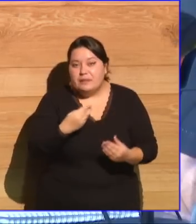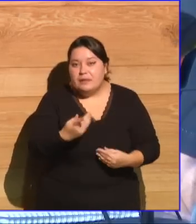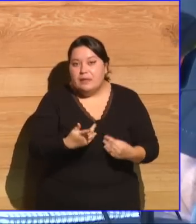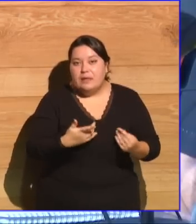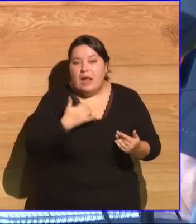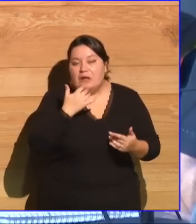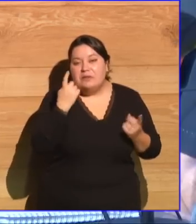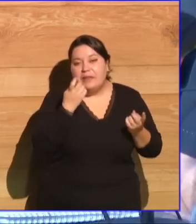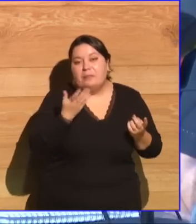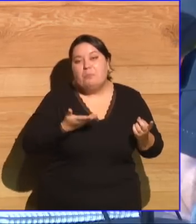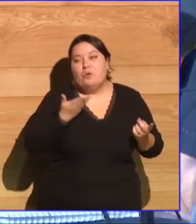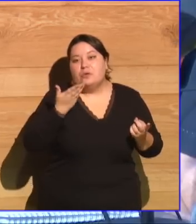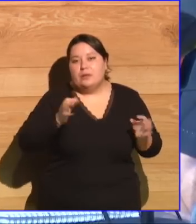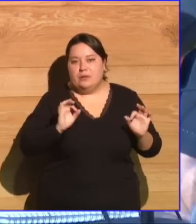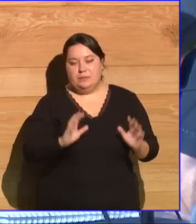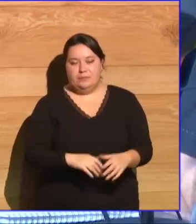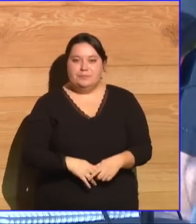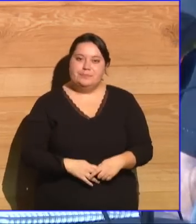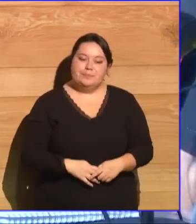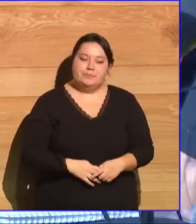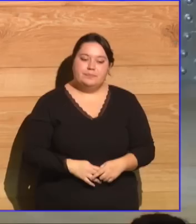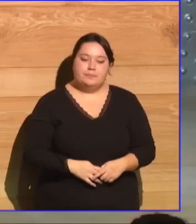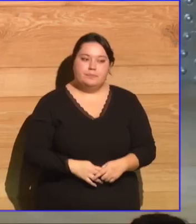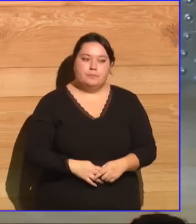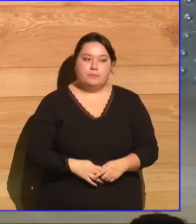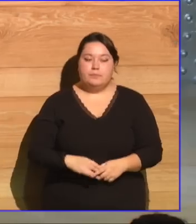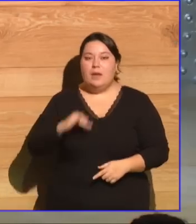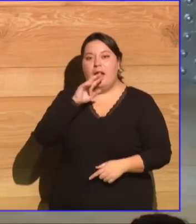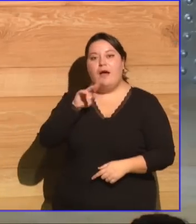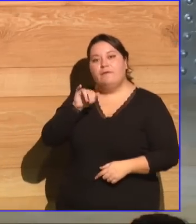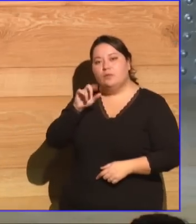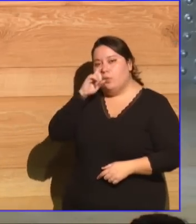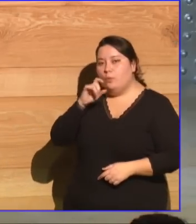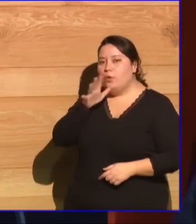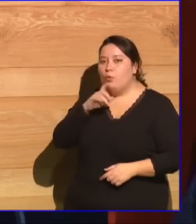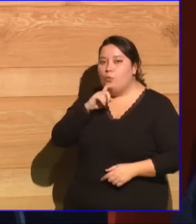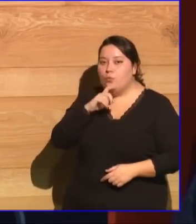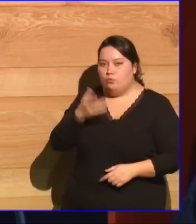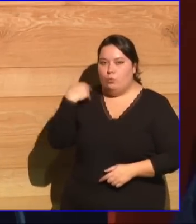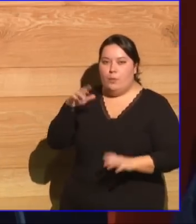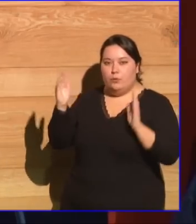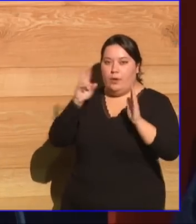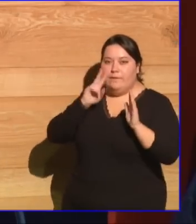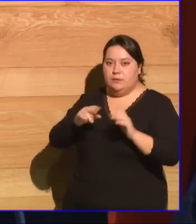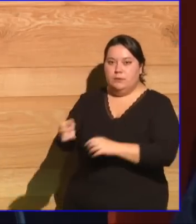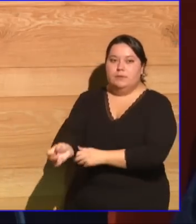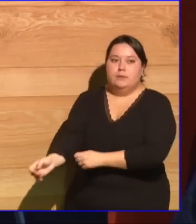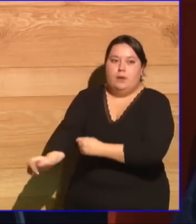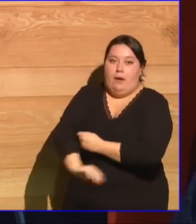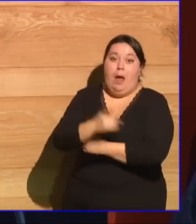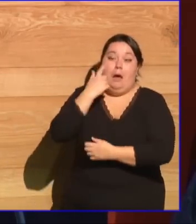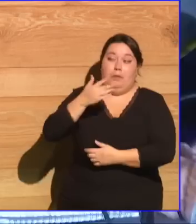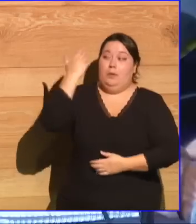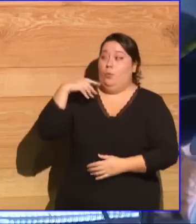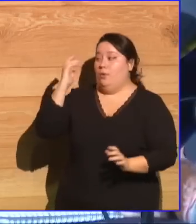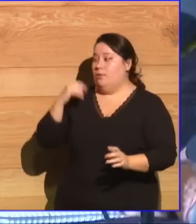fuera relevante de alguna forma. Javi, ¿tú cómo recuerdas la película de cuando la viste? Yo cuando la vi, hombre, yo saber cuándo sería